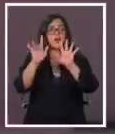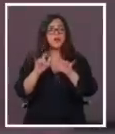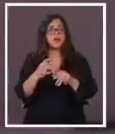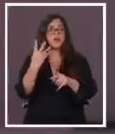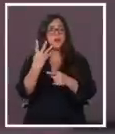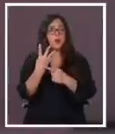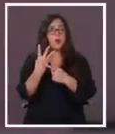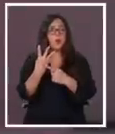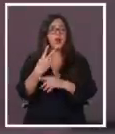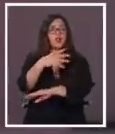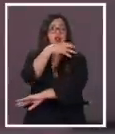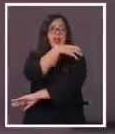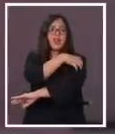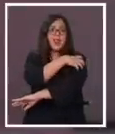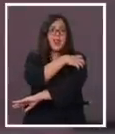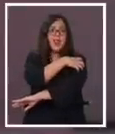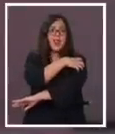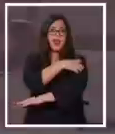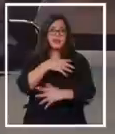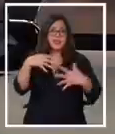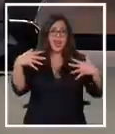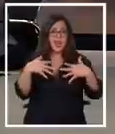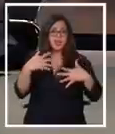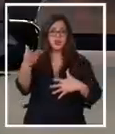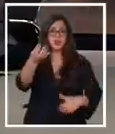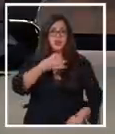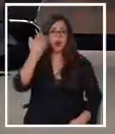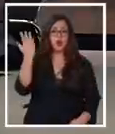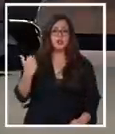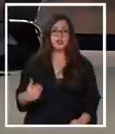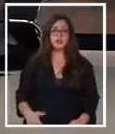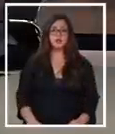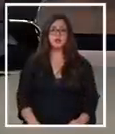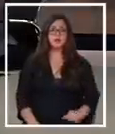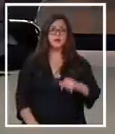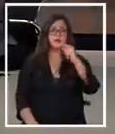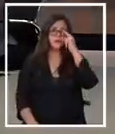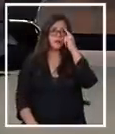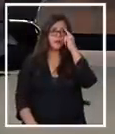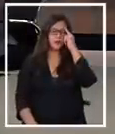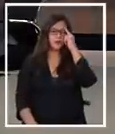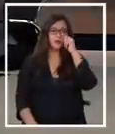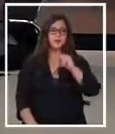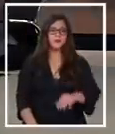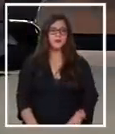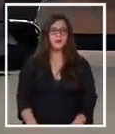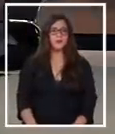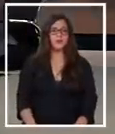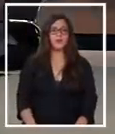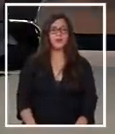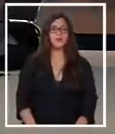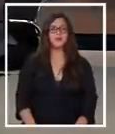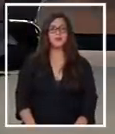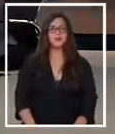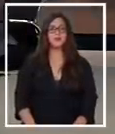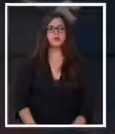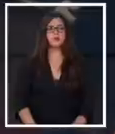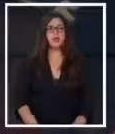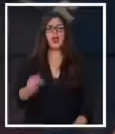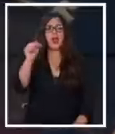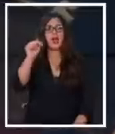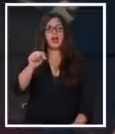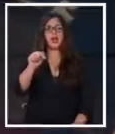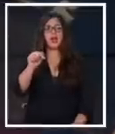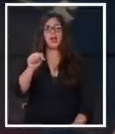cuatro generales como usted dijo en una polémica en torno a esa discusión